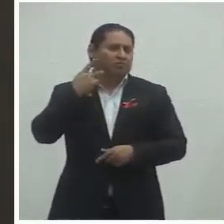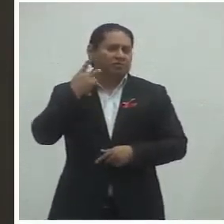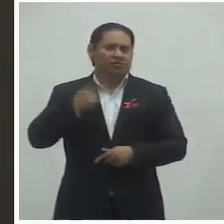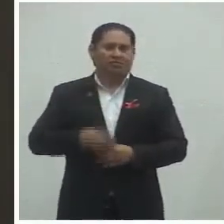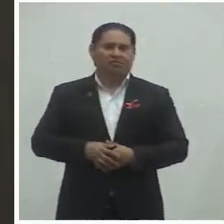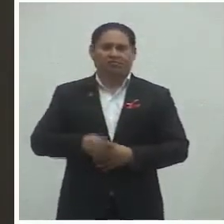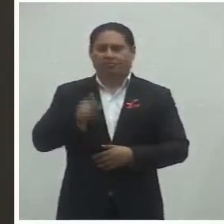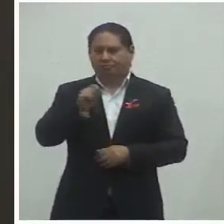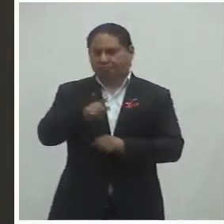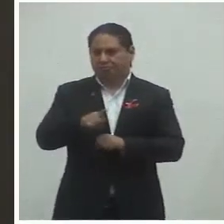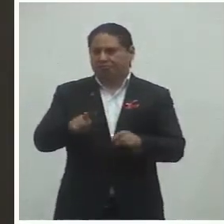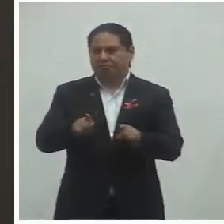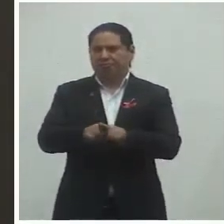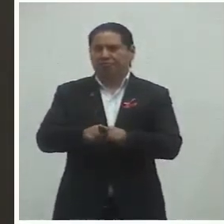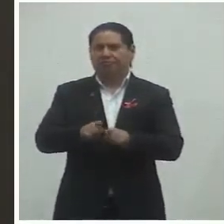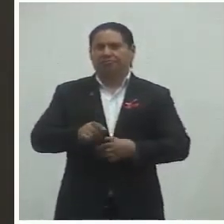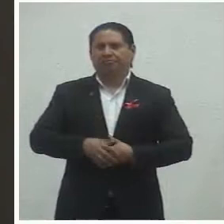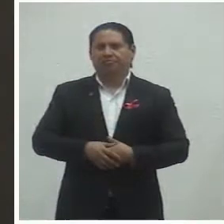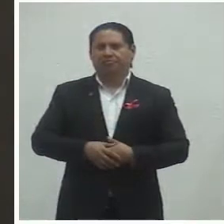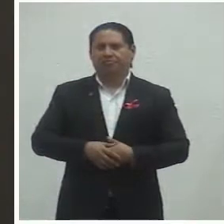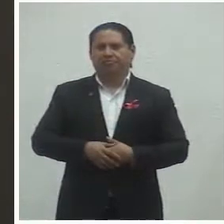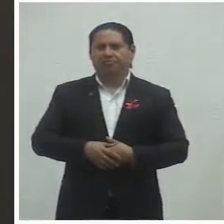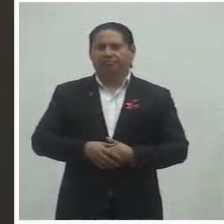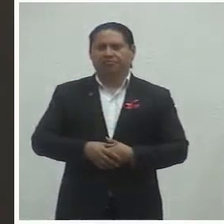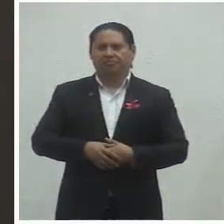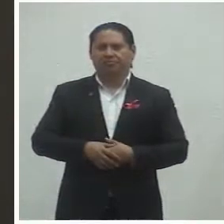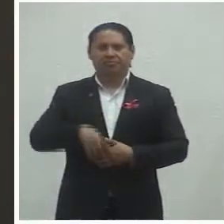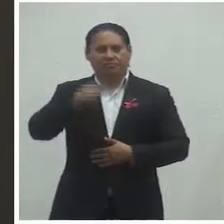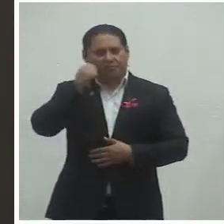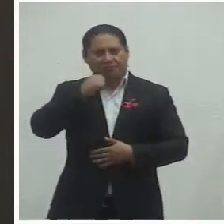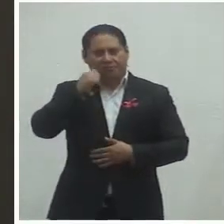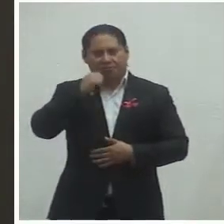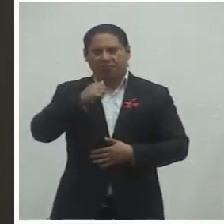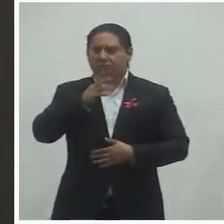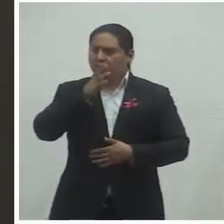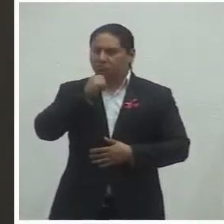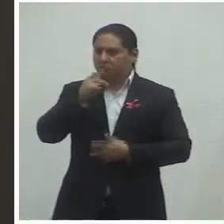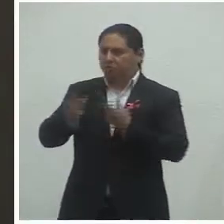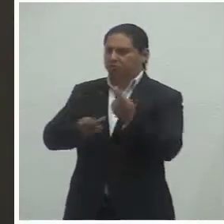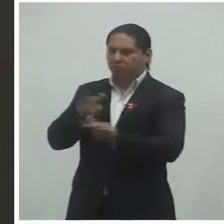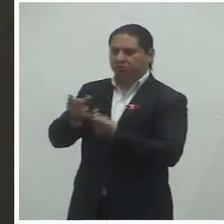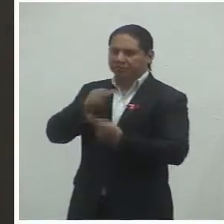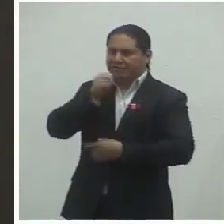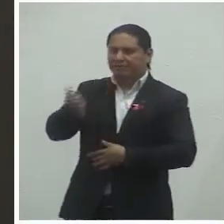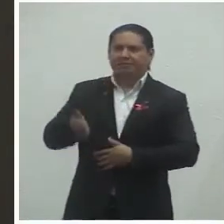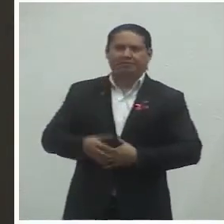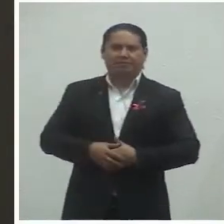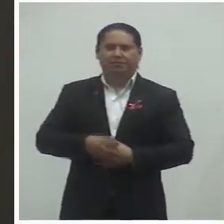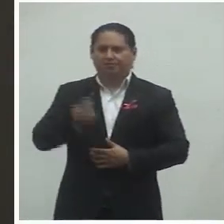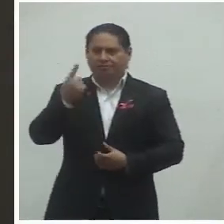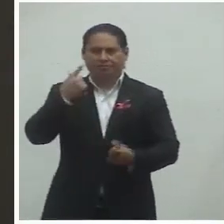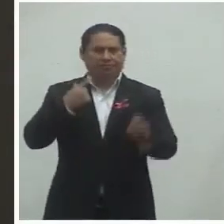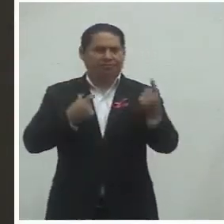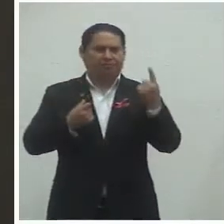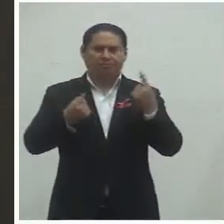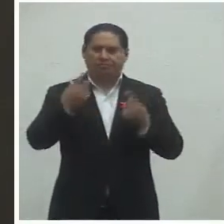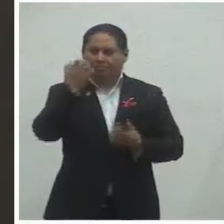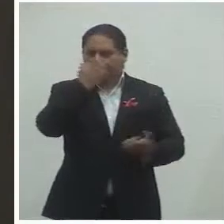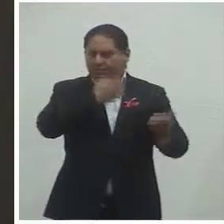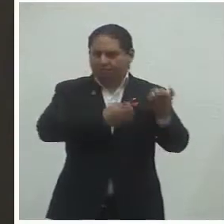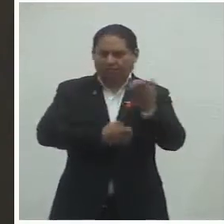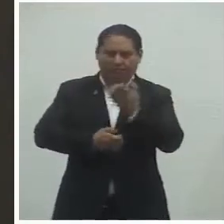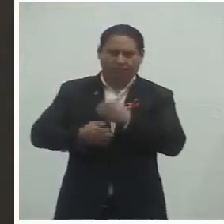eso mismo era, a todas luces, incuestionable. Algunos analistas